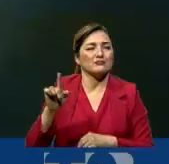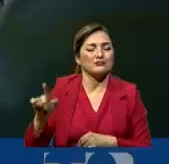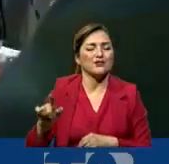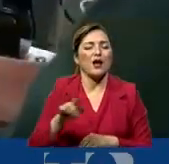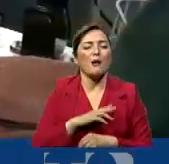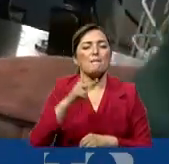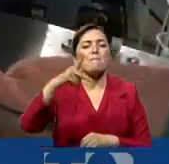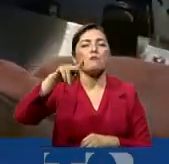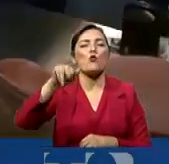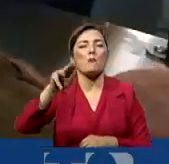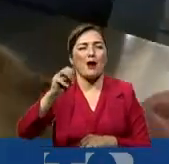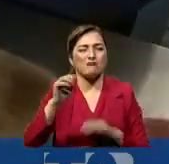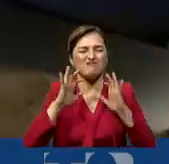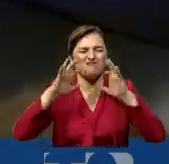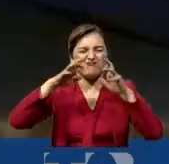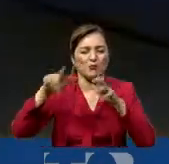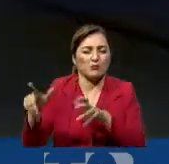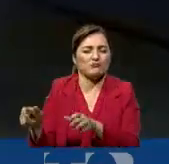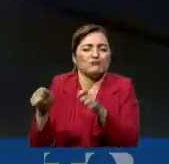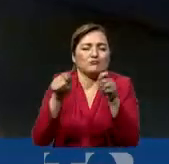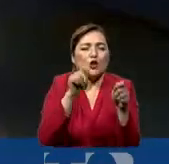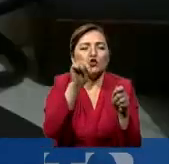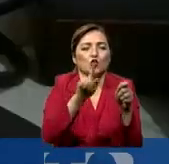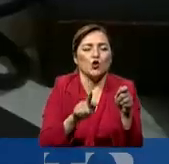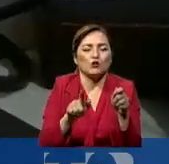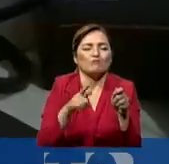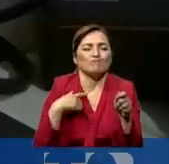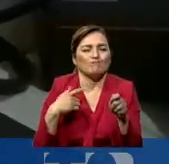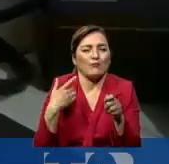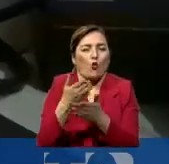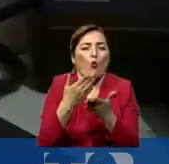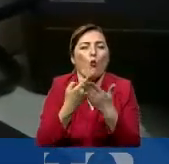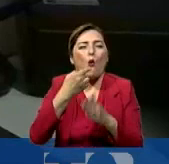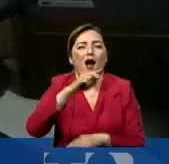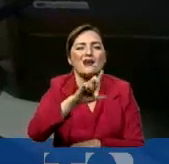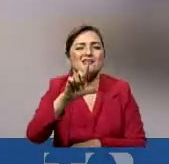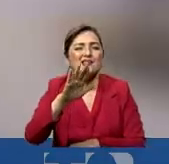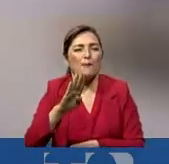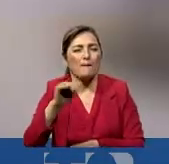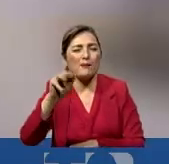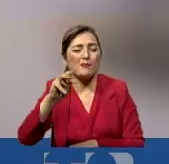Guayabamba, rescatado desde el tráfico de animales en Imbabura. En donde este conflicto